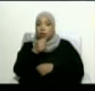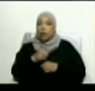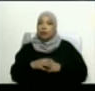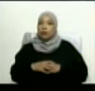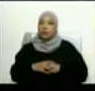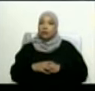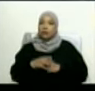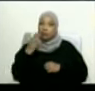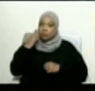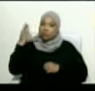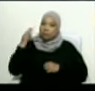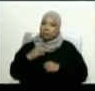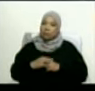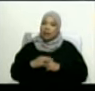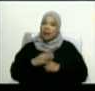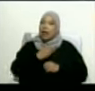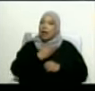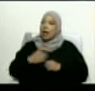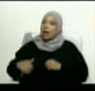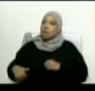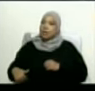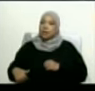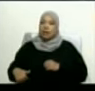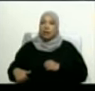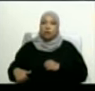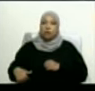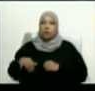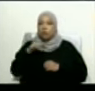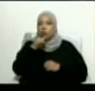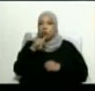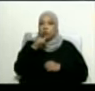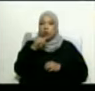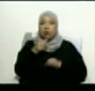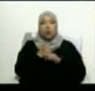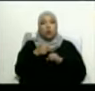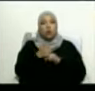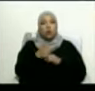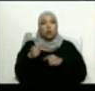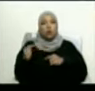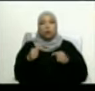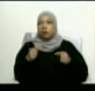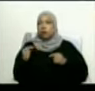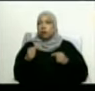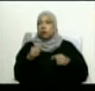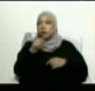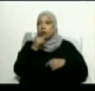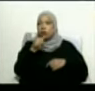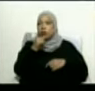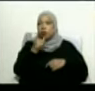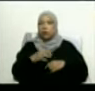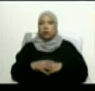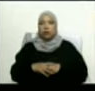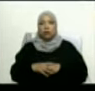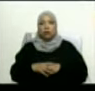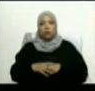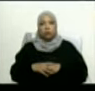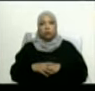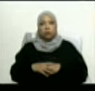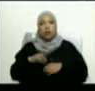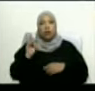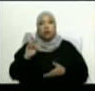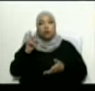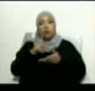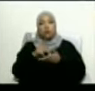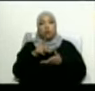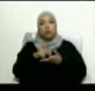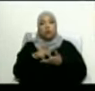Así es. El presidente de la tolda política, Antonio Ecarri, informó la adhesión de la Alianza del Lápiz ante el Consejo Nacional Electoral para participar con